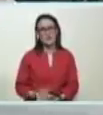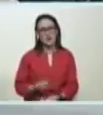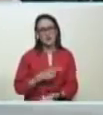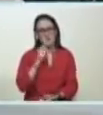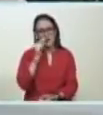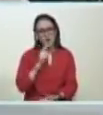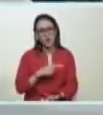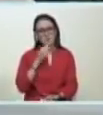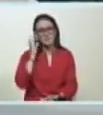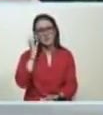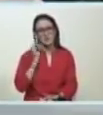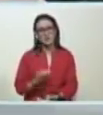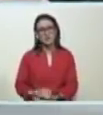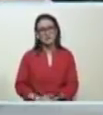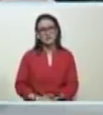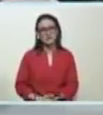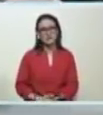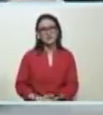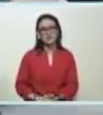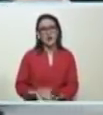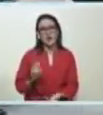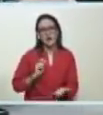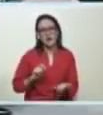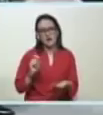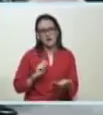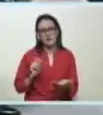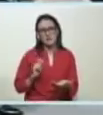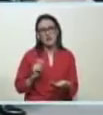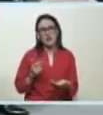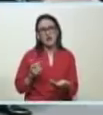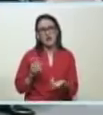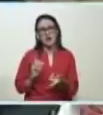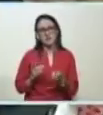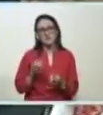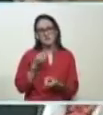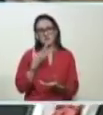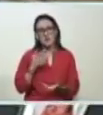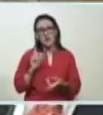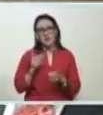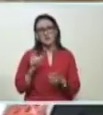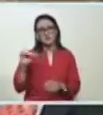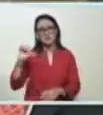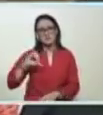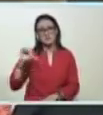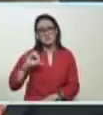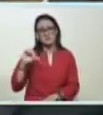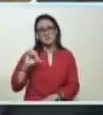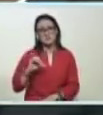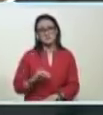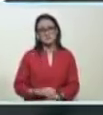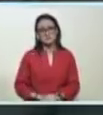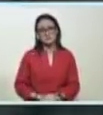hermanas, que escriben a veces bien y a veces no tan bien algunos.